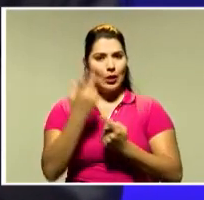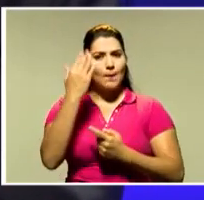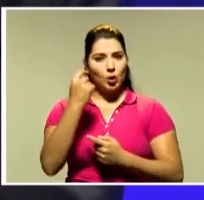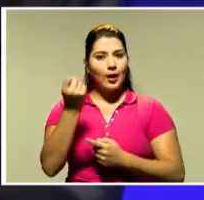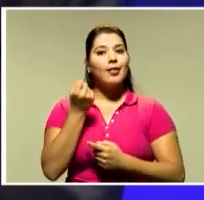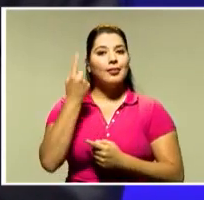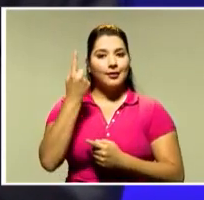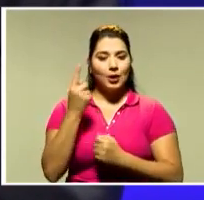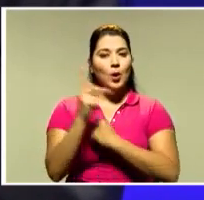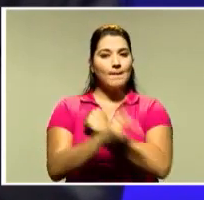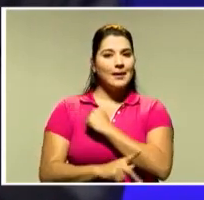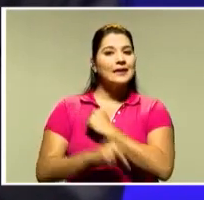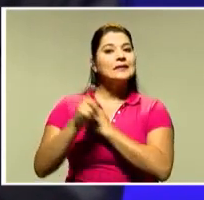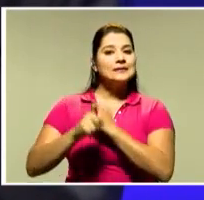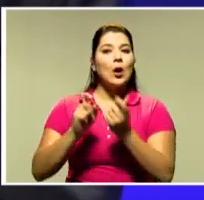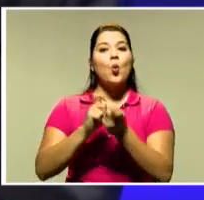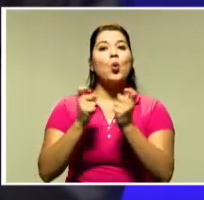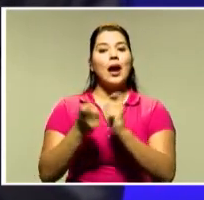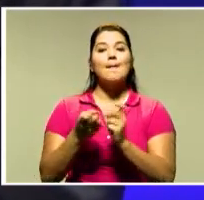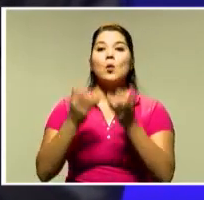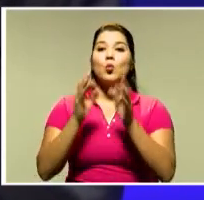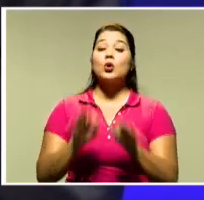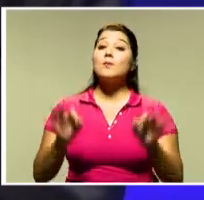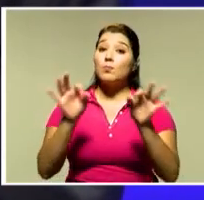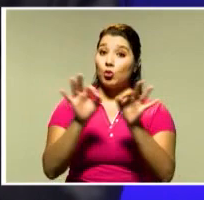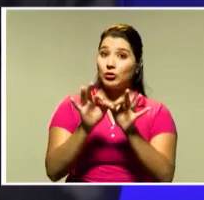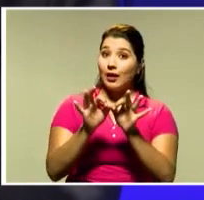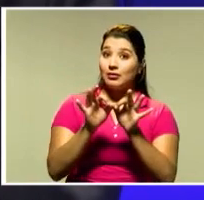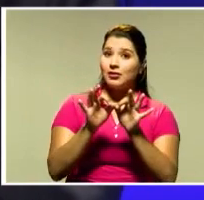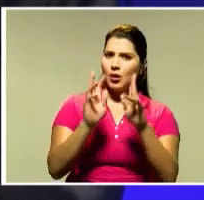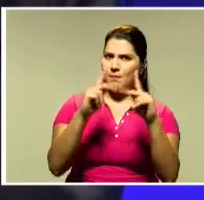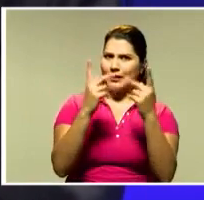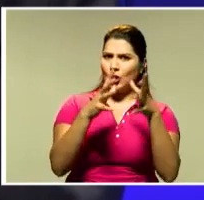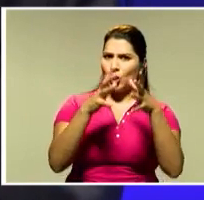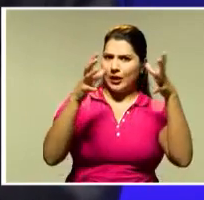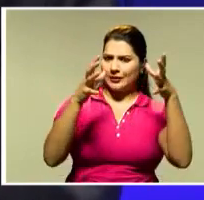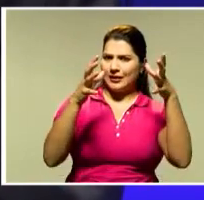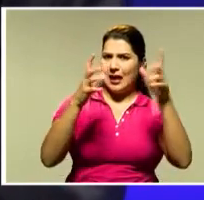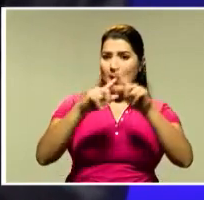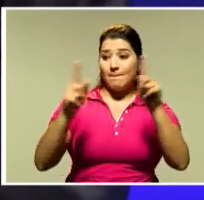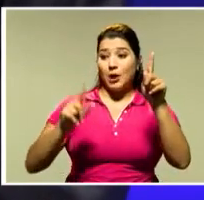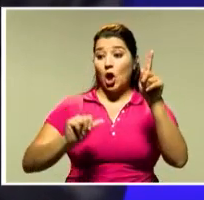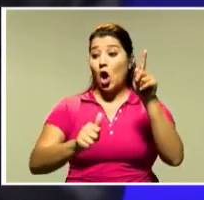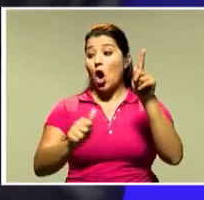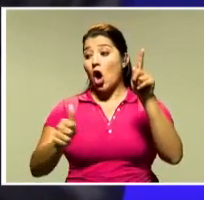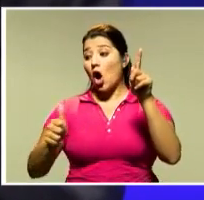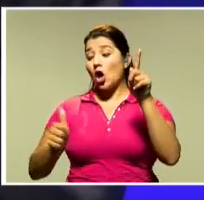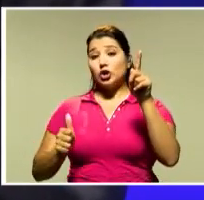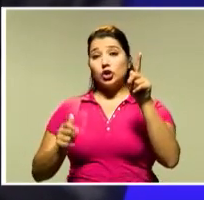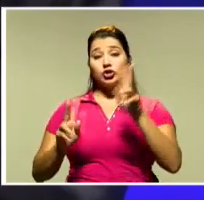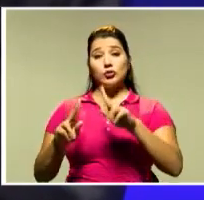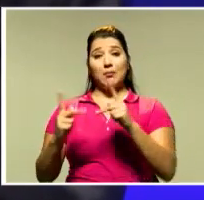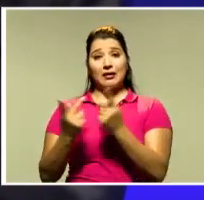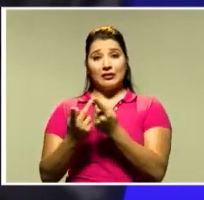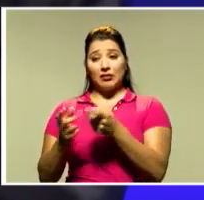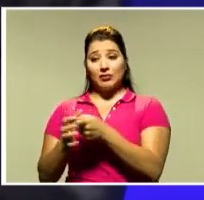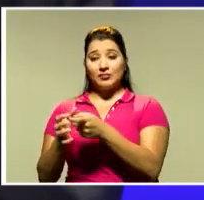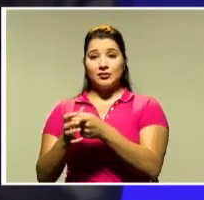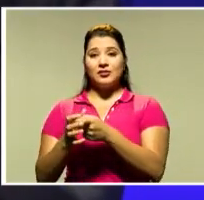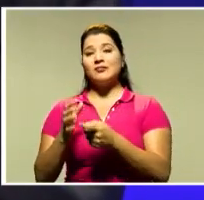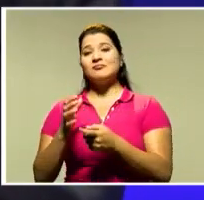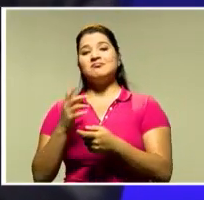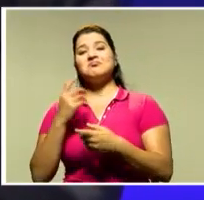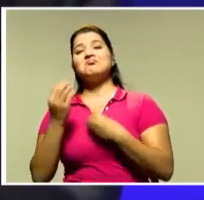reforma importante y fuerzas minoritarias sencillamente gozaban impunemente de la posibilidad de